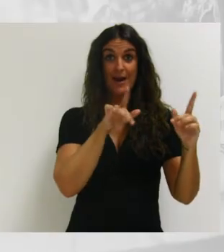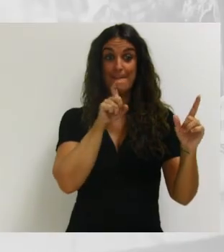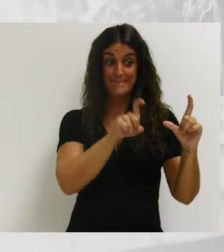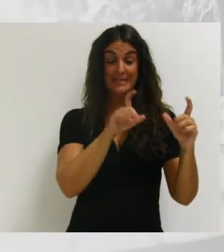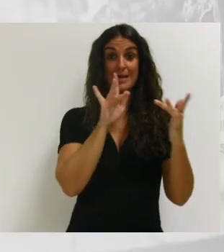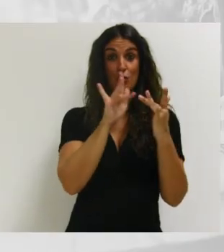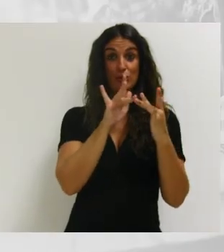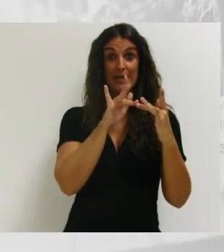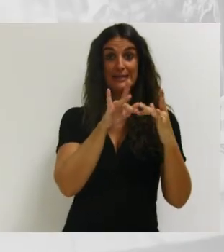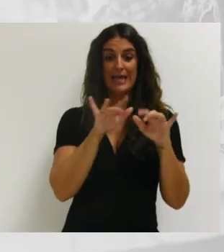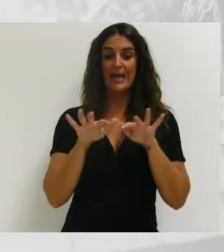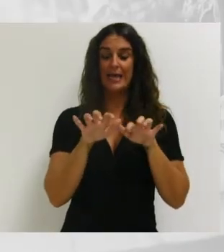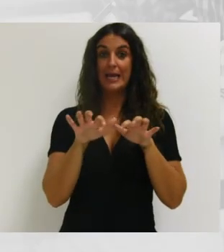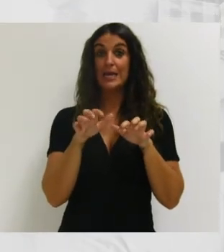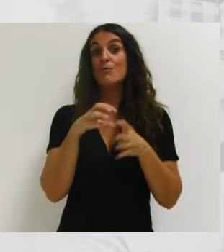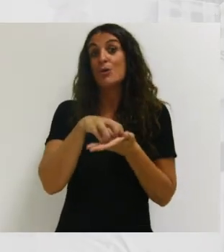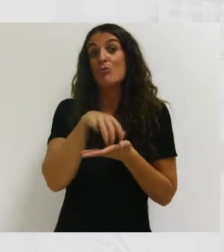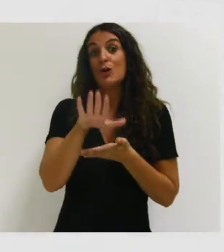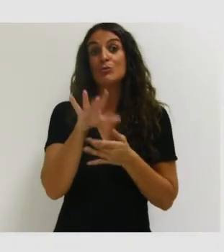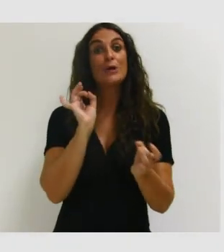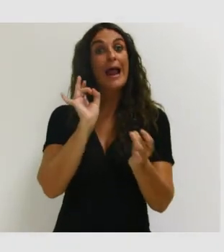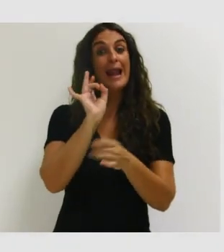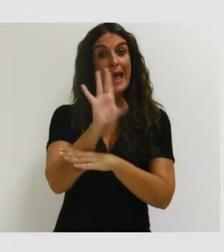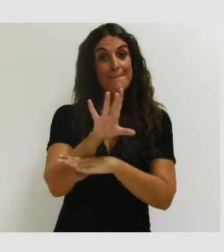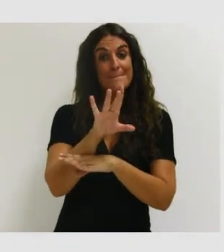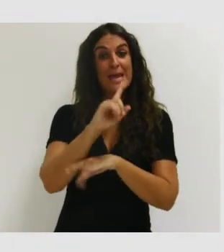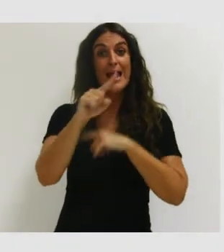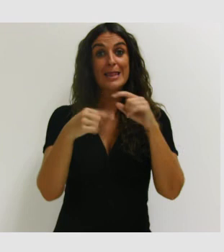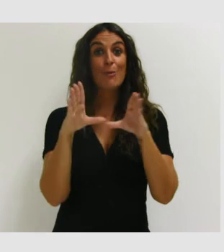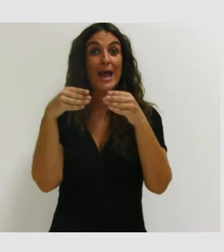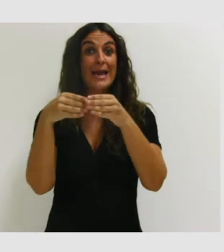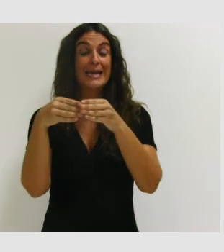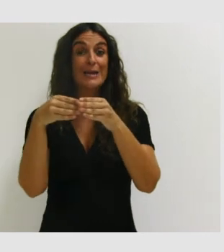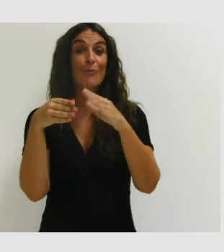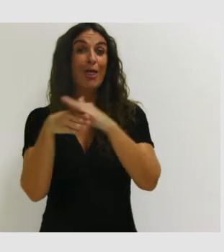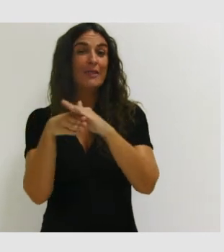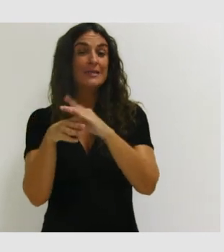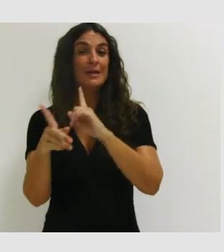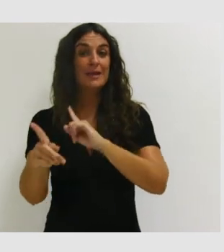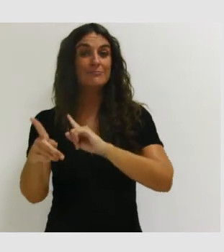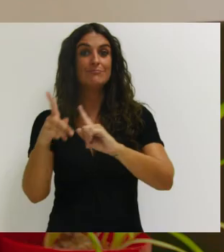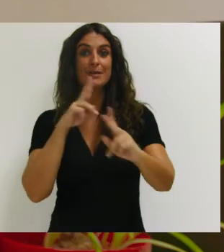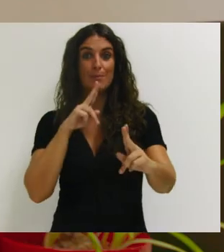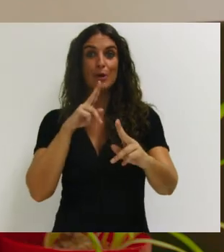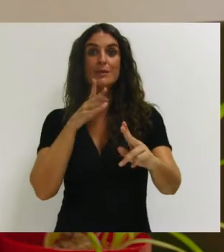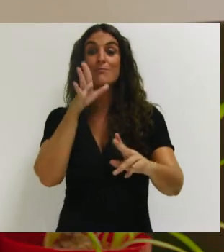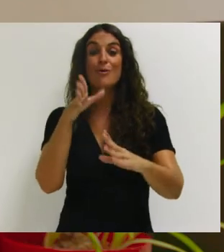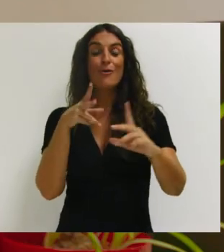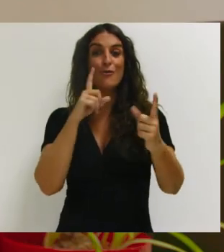Rellena el formulario para enviar tu duda. El equipo de accesibilitas te responderá por correo electrónico.